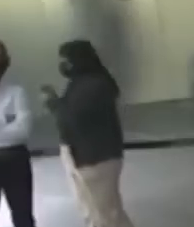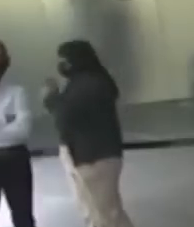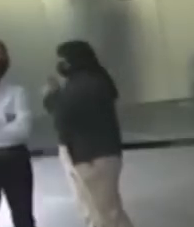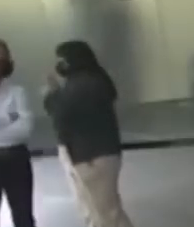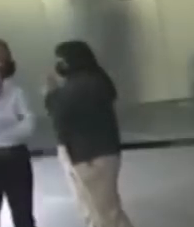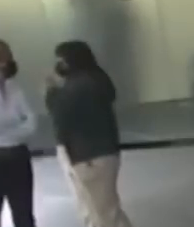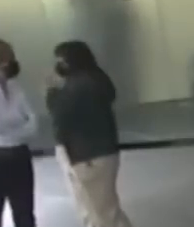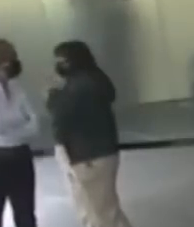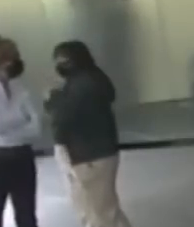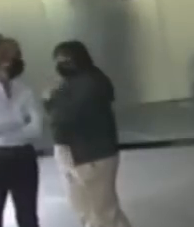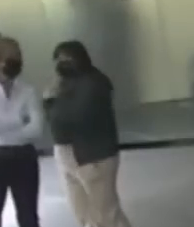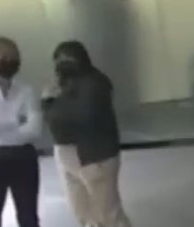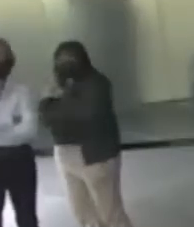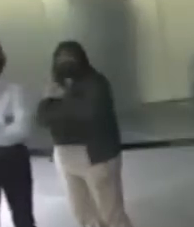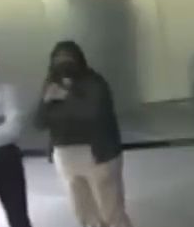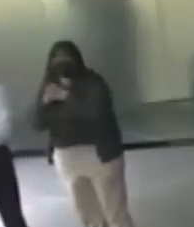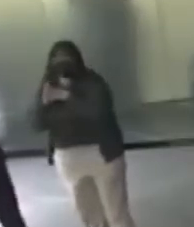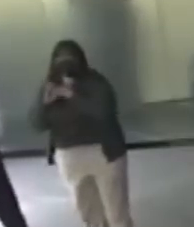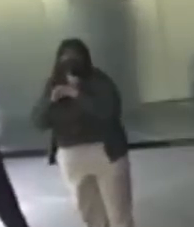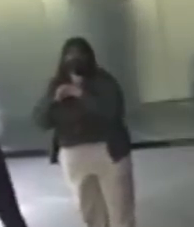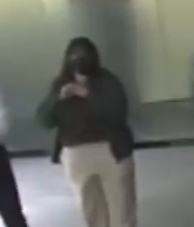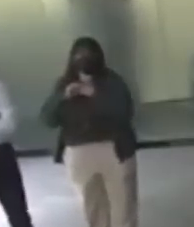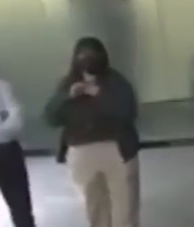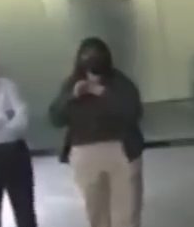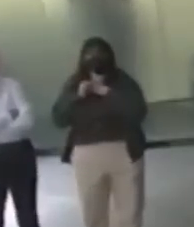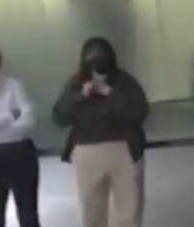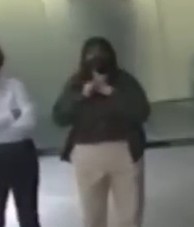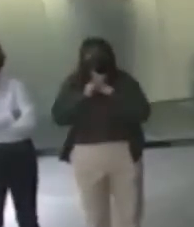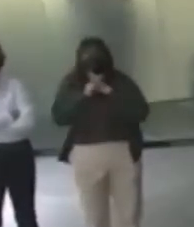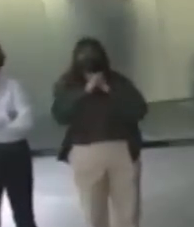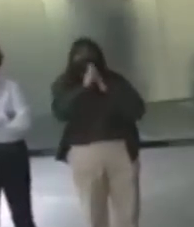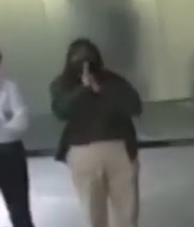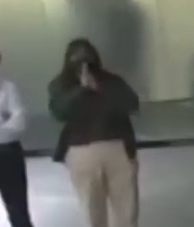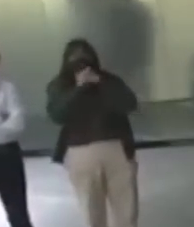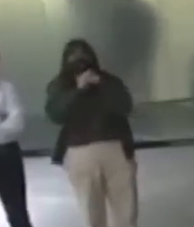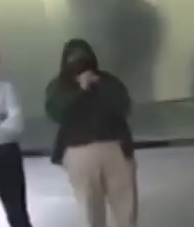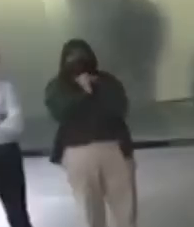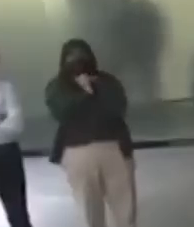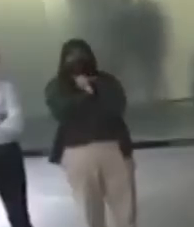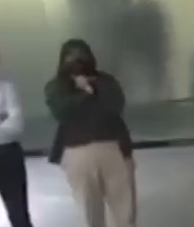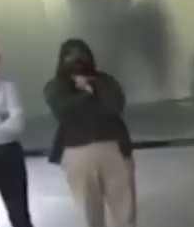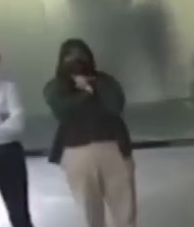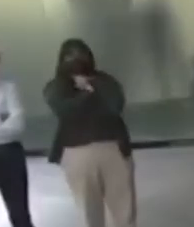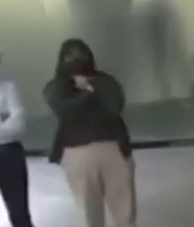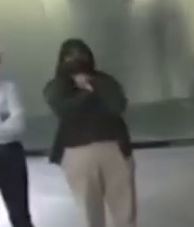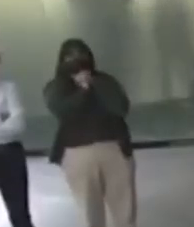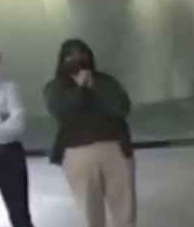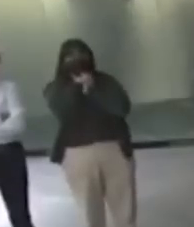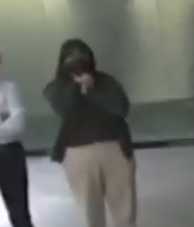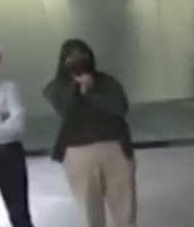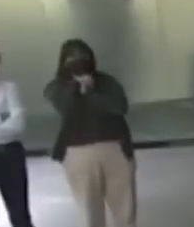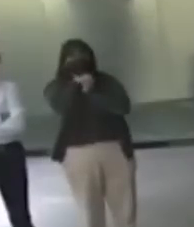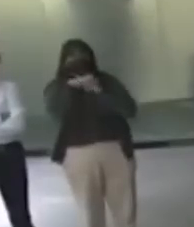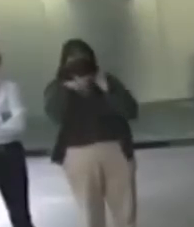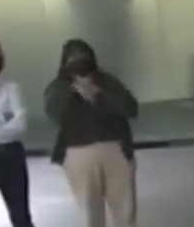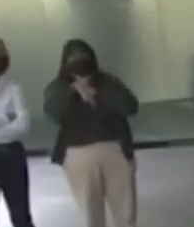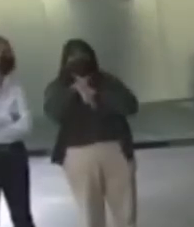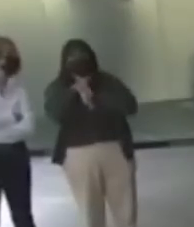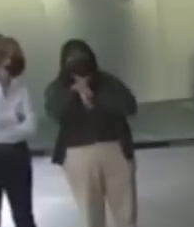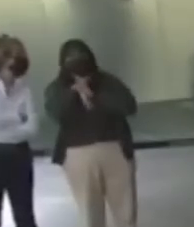algún otro coordinador parlamentario de la derecha que los incluyan en sus listas de candidatos para el